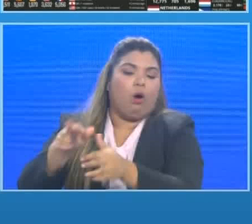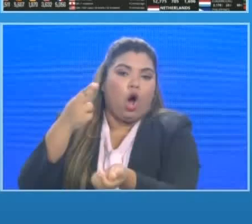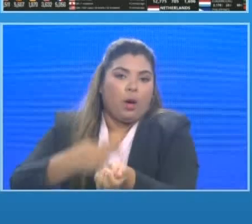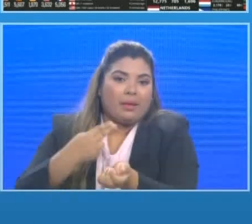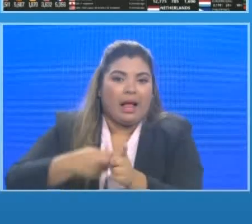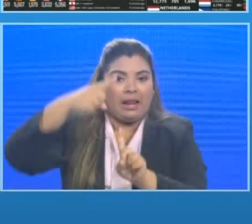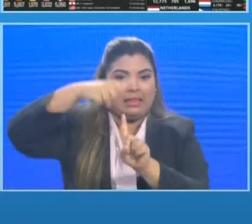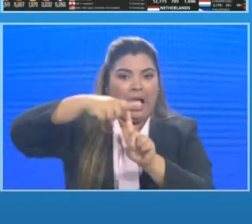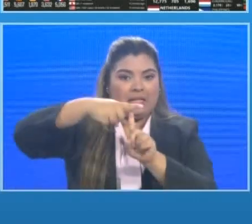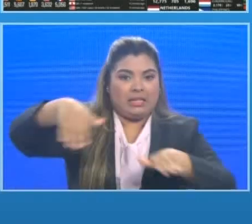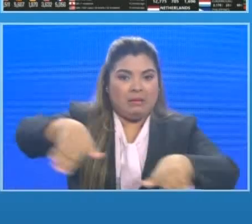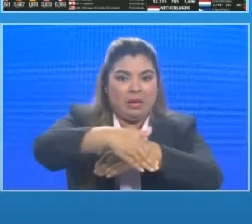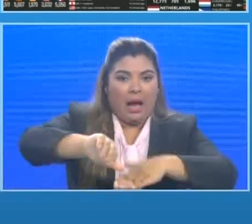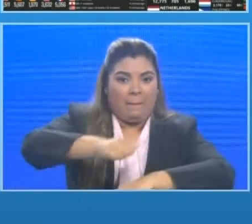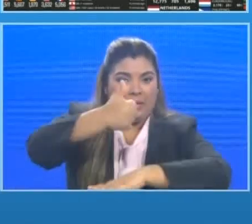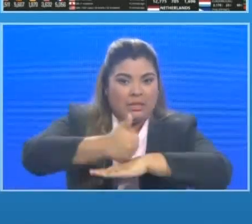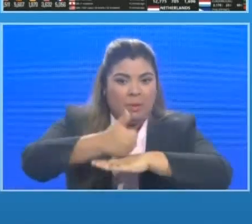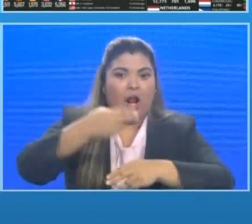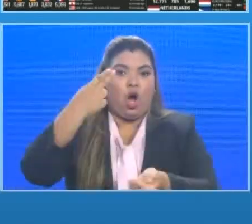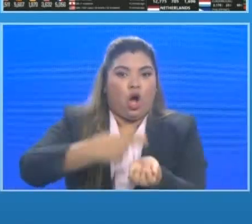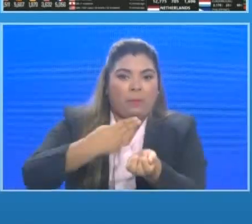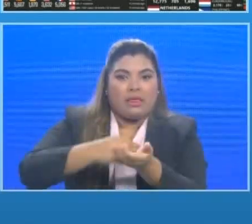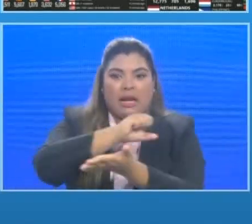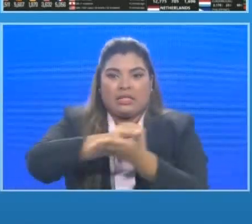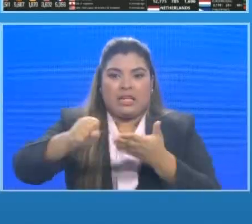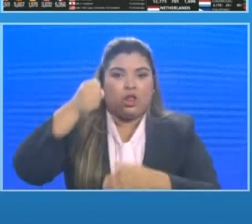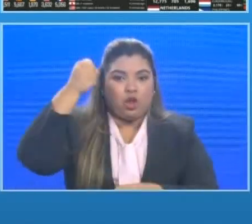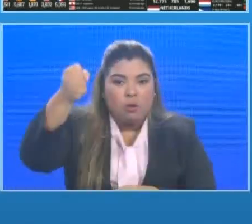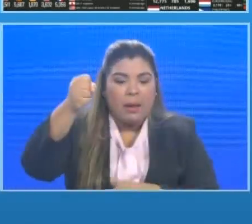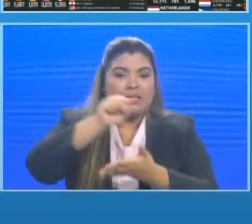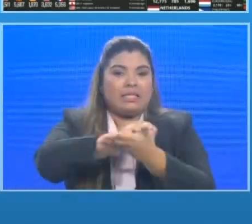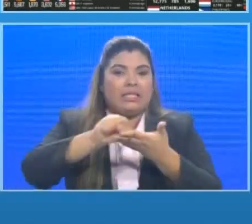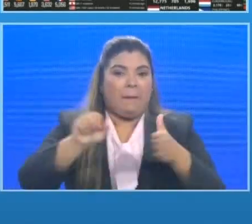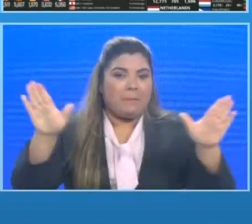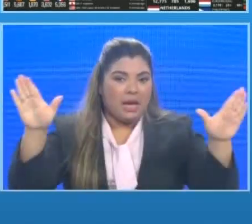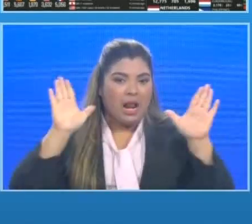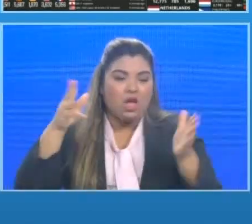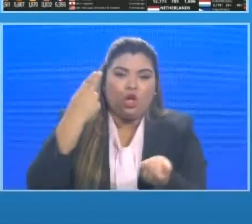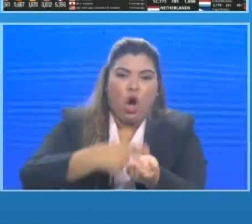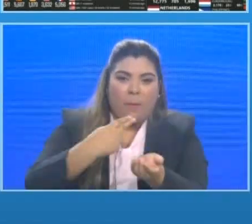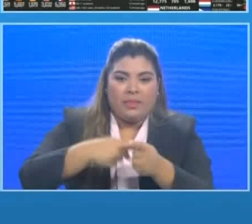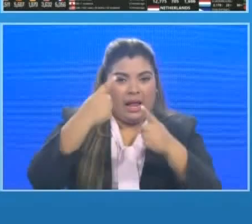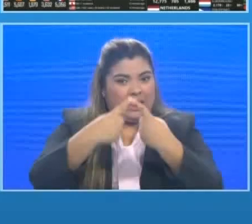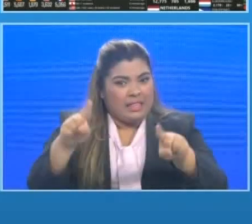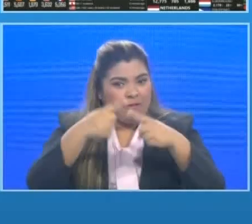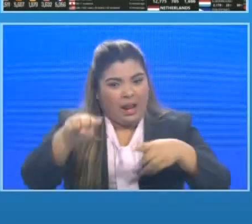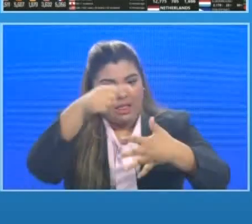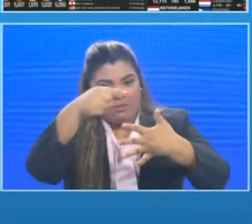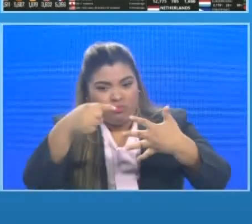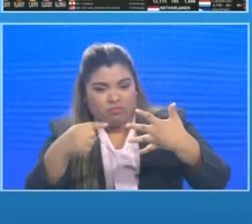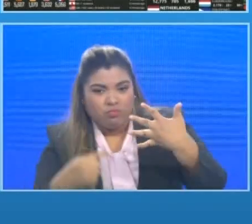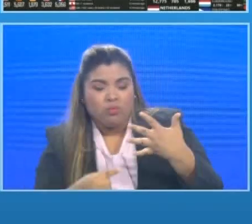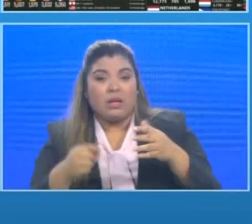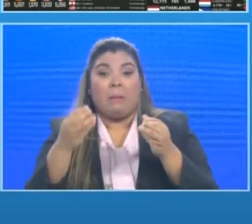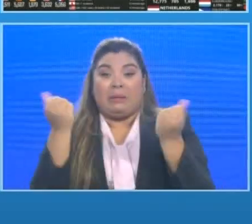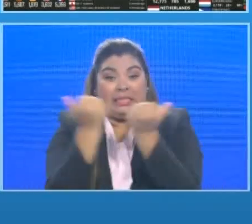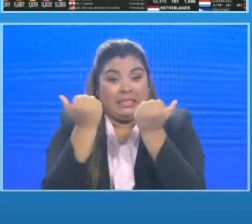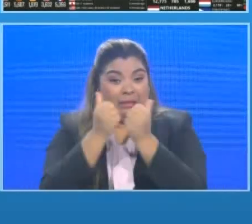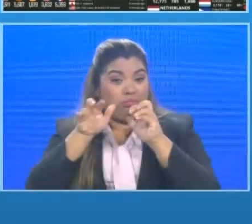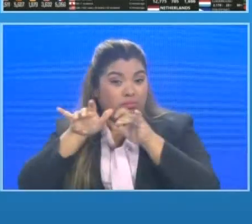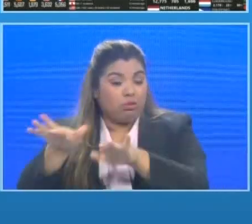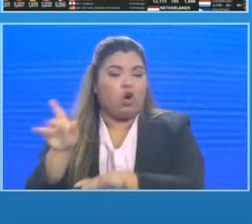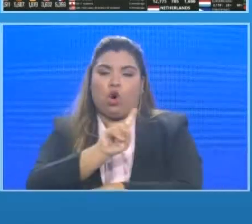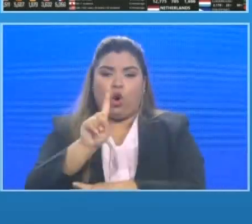Complejo Hospitalario Santo Tomás, San Miguel Arcángel y el Susana Jones, que tienen una